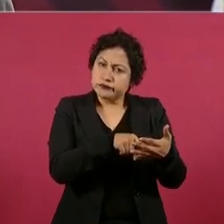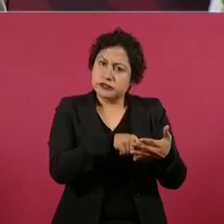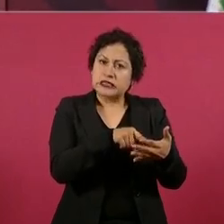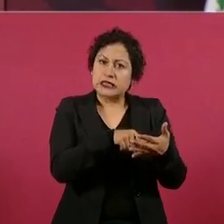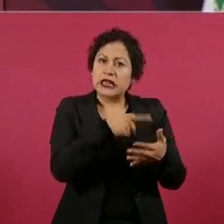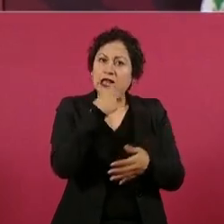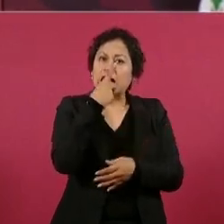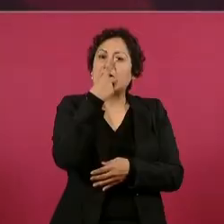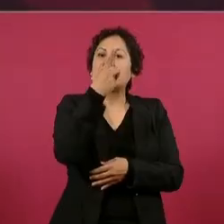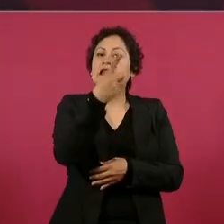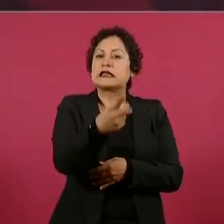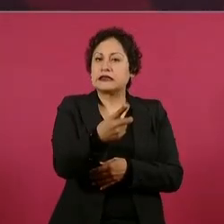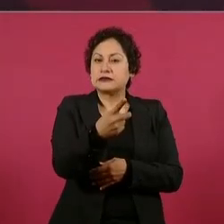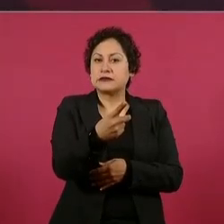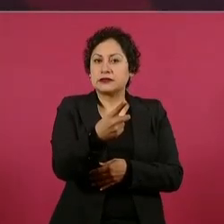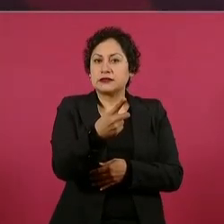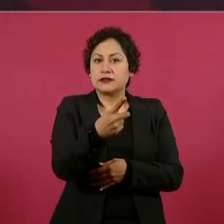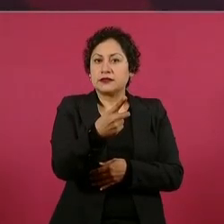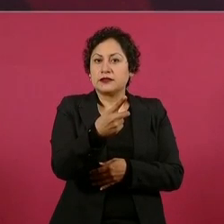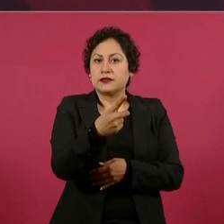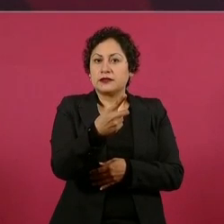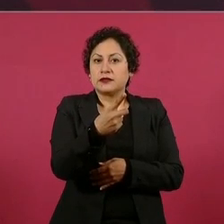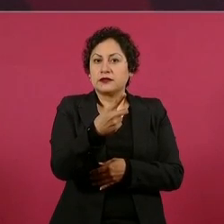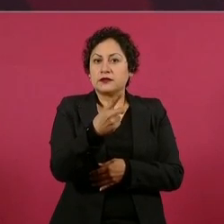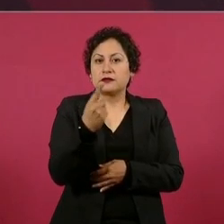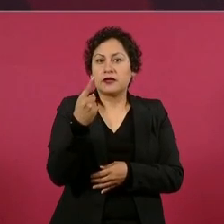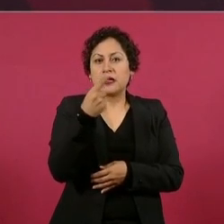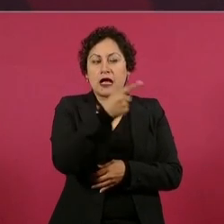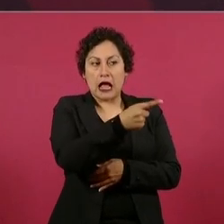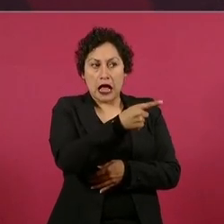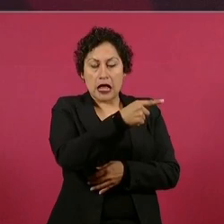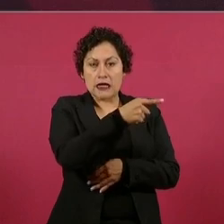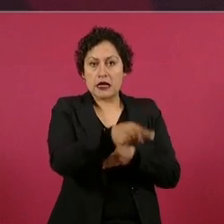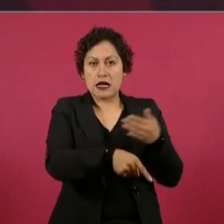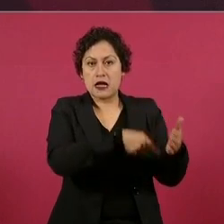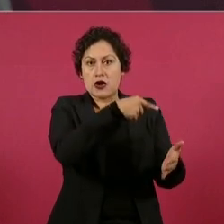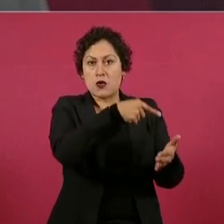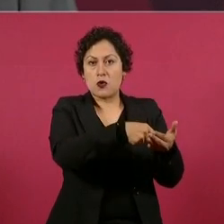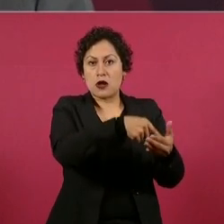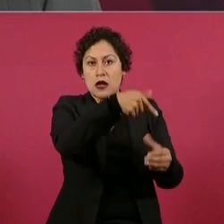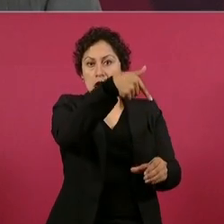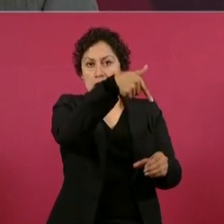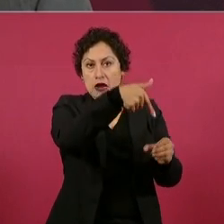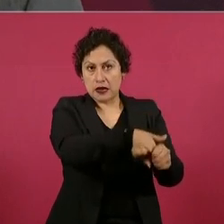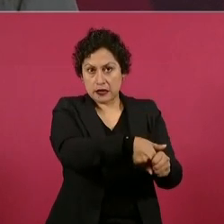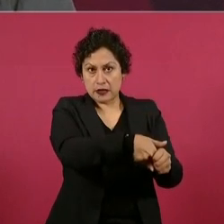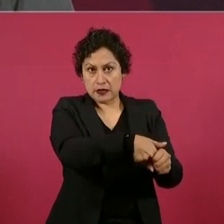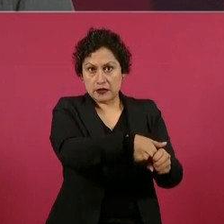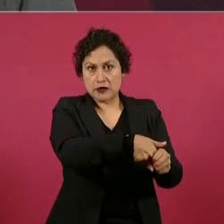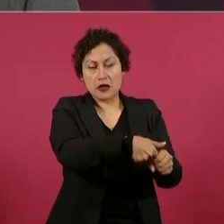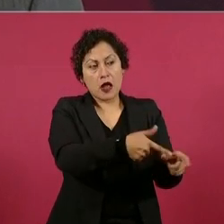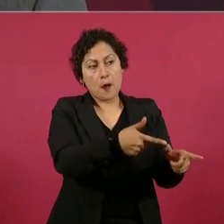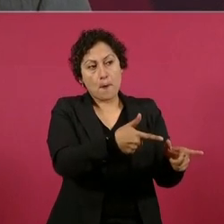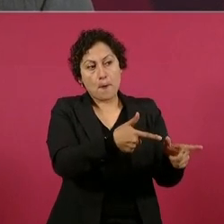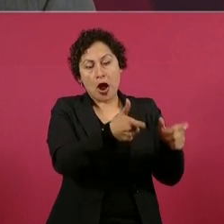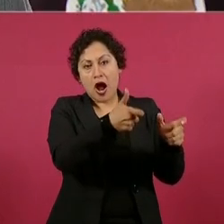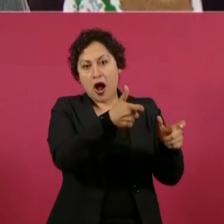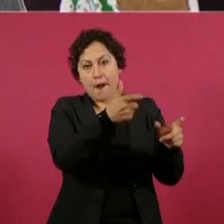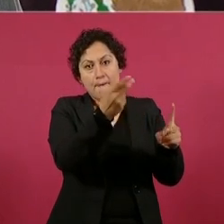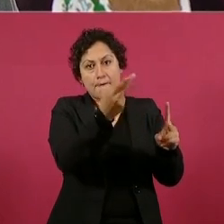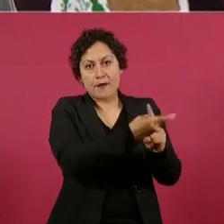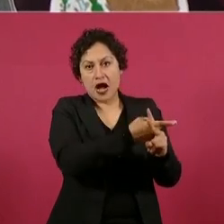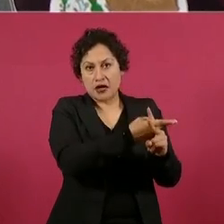había sido ejecutado en la gasolinera, que había puesto resistencia